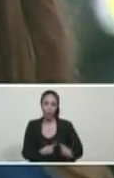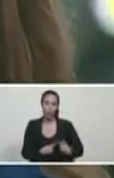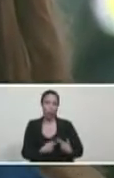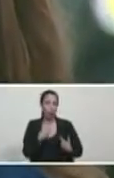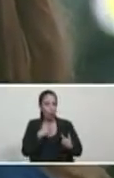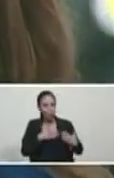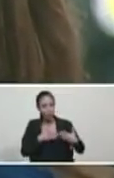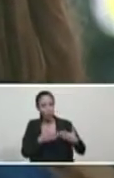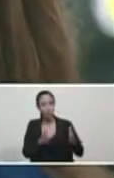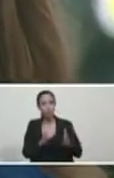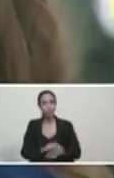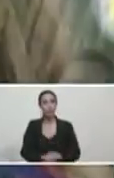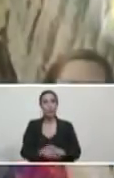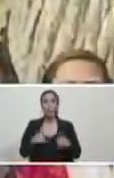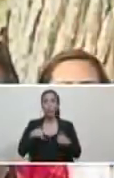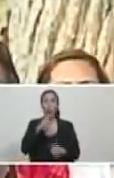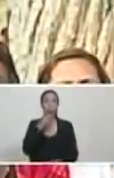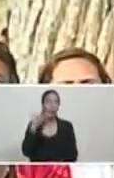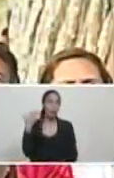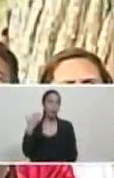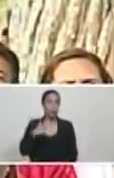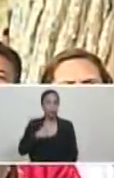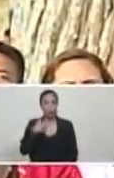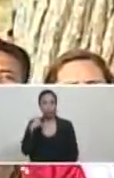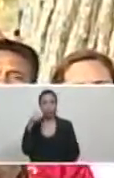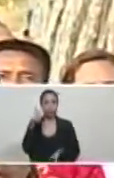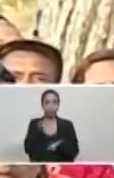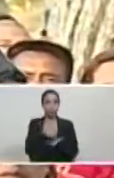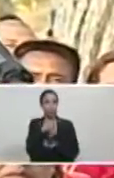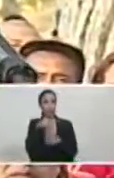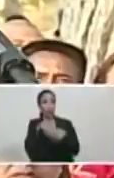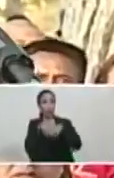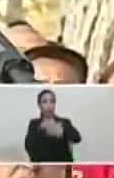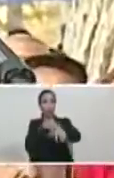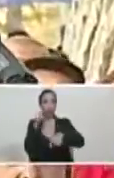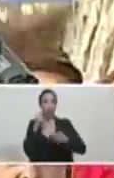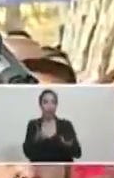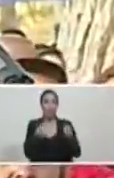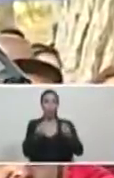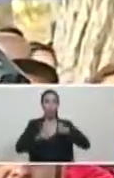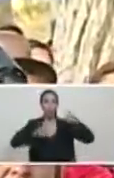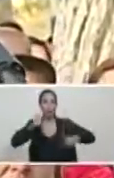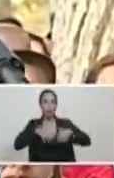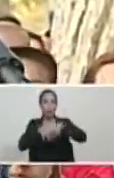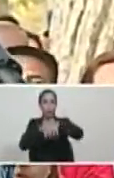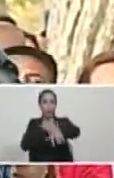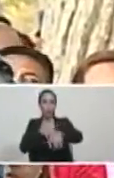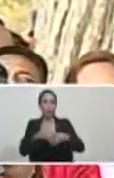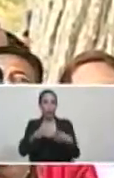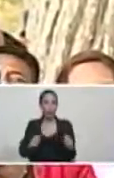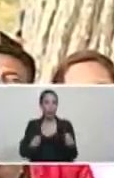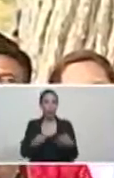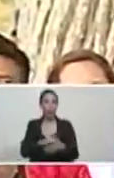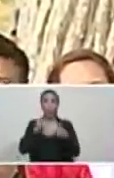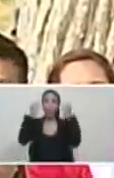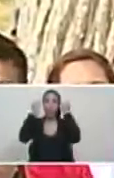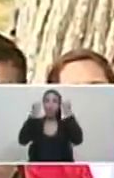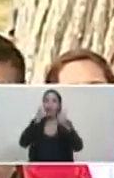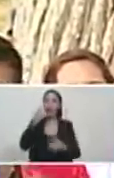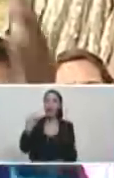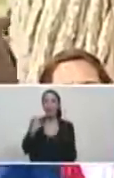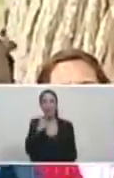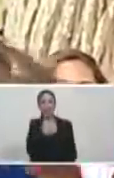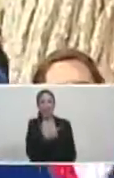es. Yo me siento orgullosa hoy de estar aquí y ver este gran movimiento que creció bajo una iniciativa que muchos